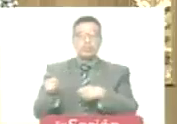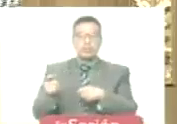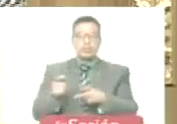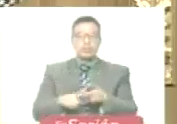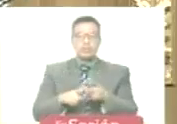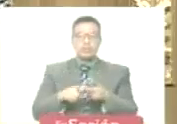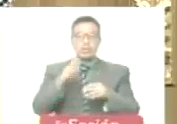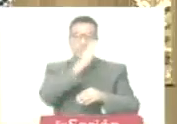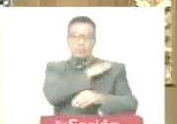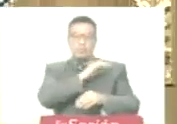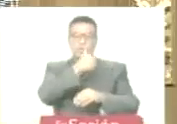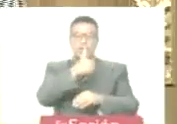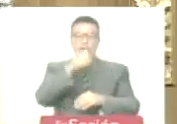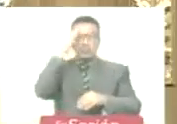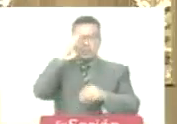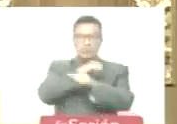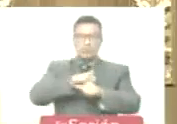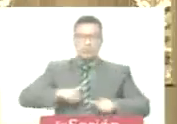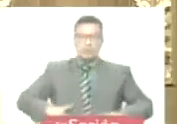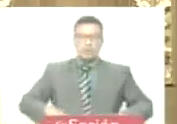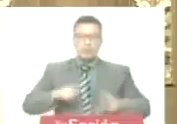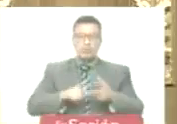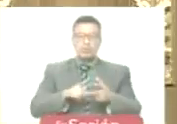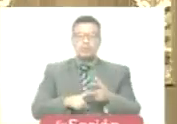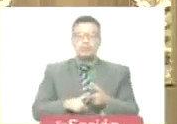como mayor general del ejército,